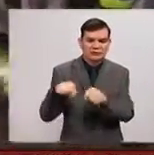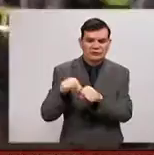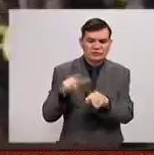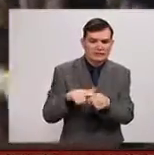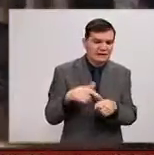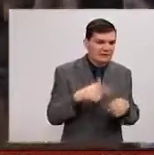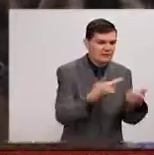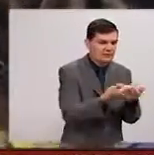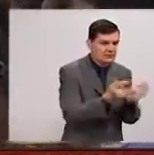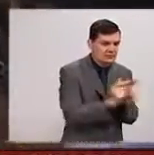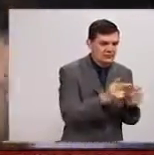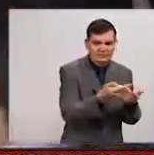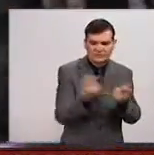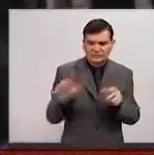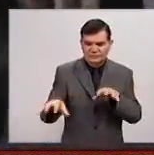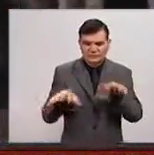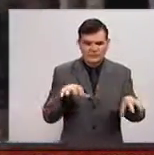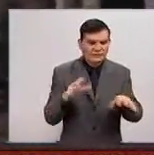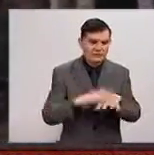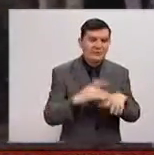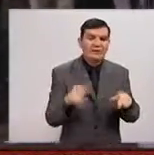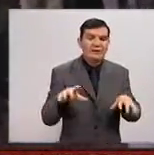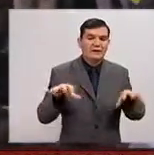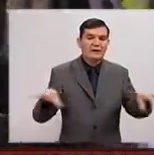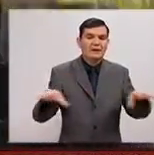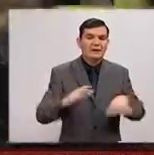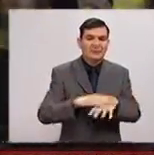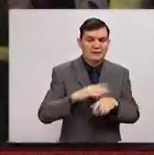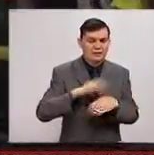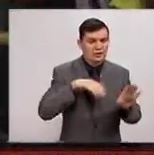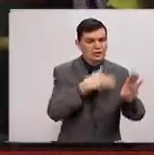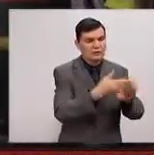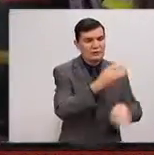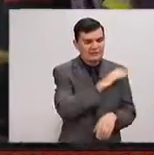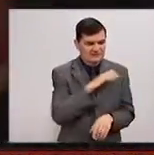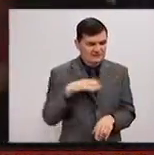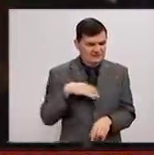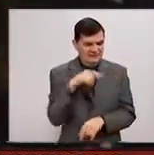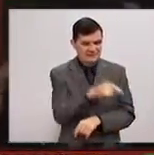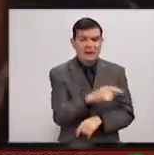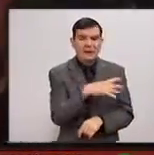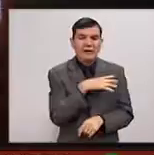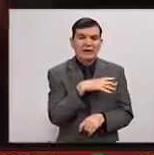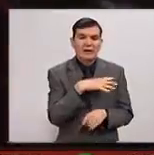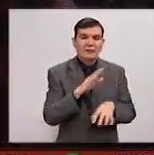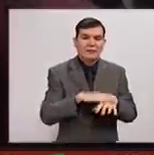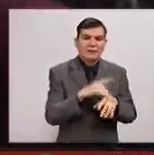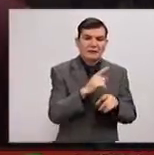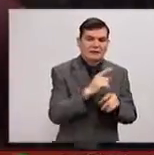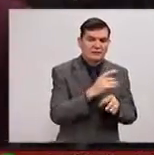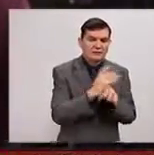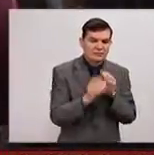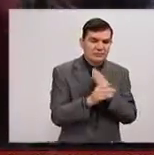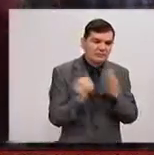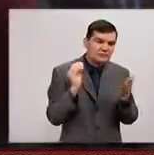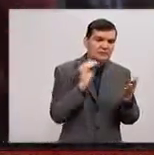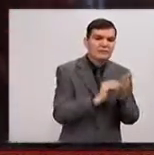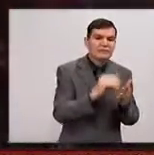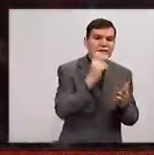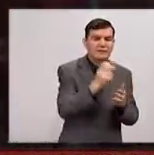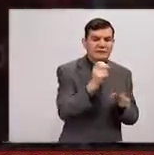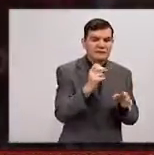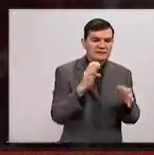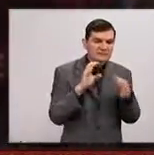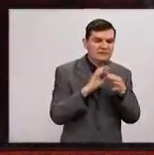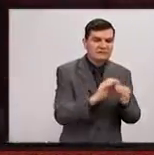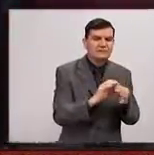habitan en Pakistán. En esta ocasión el ataque contra los cristianos no solamente refrenda toda esta